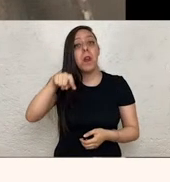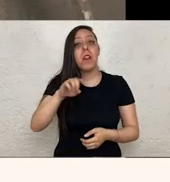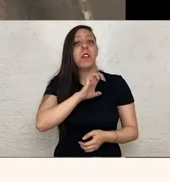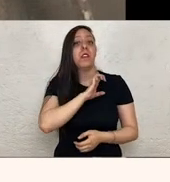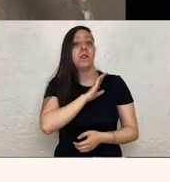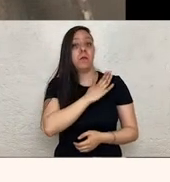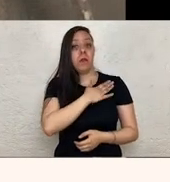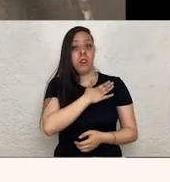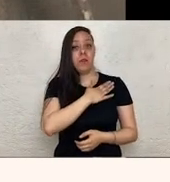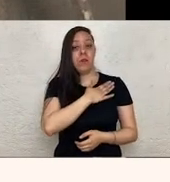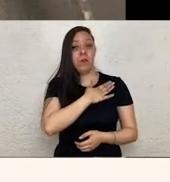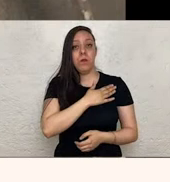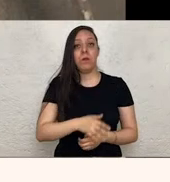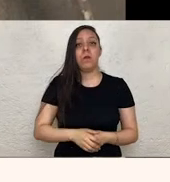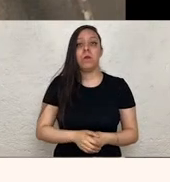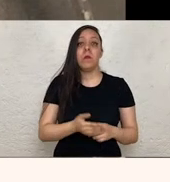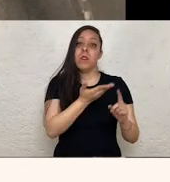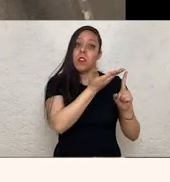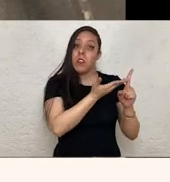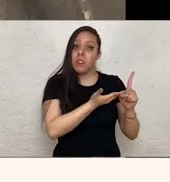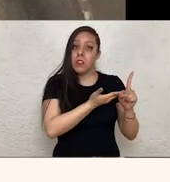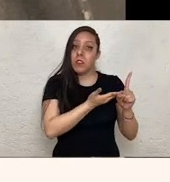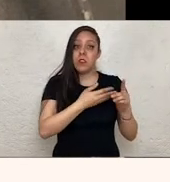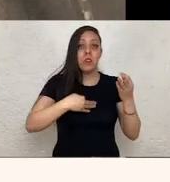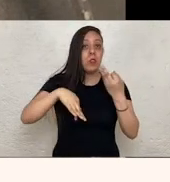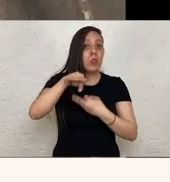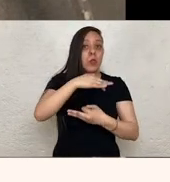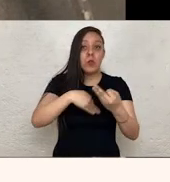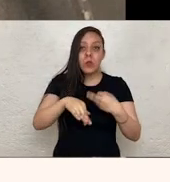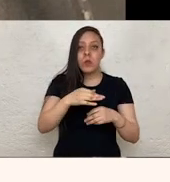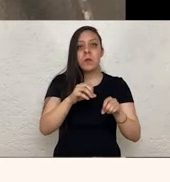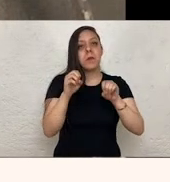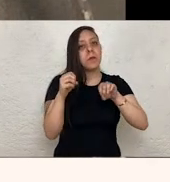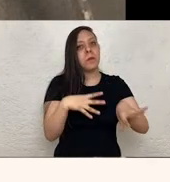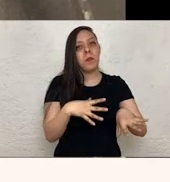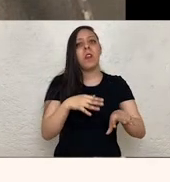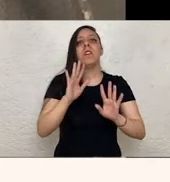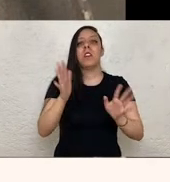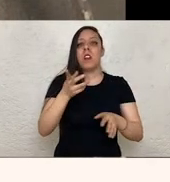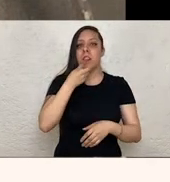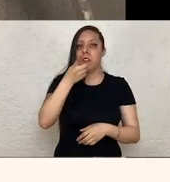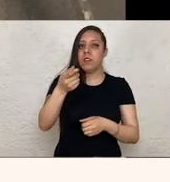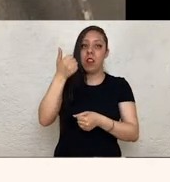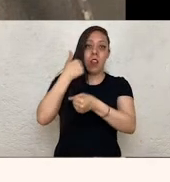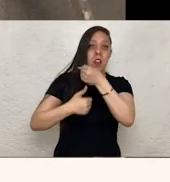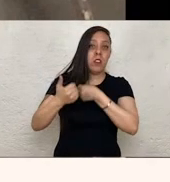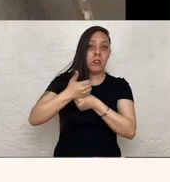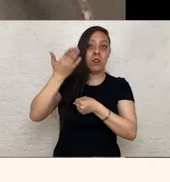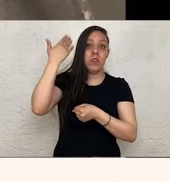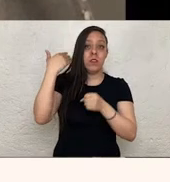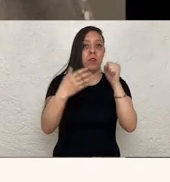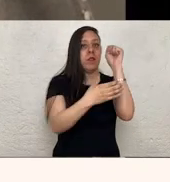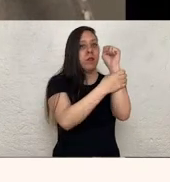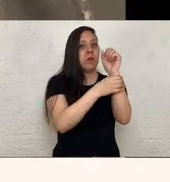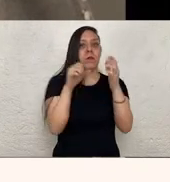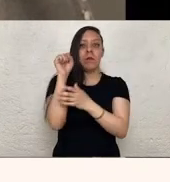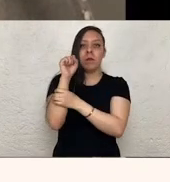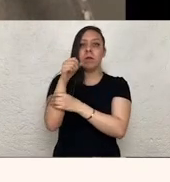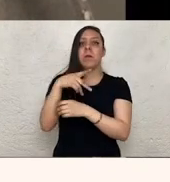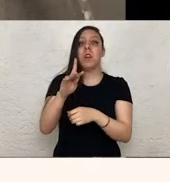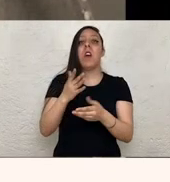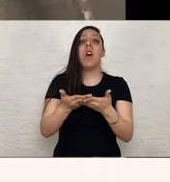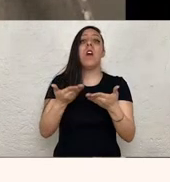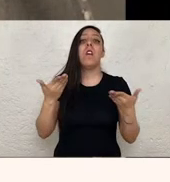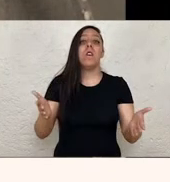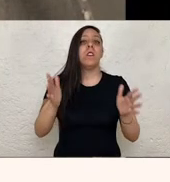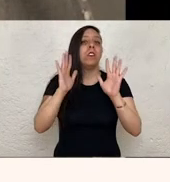españoles conquistadores, ella había perdido todo. Ya se había hecho esclava años atrás, pero ahora